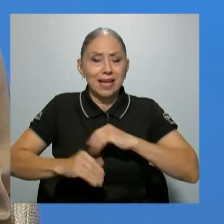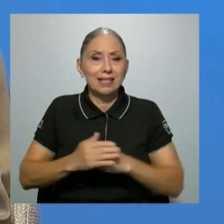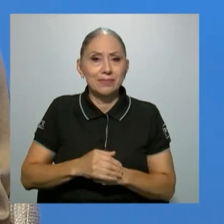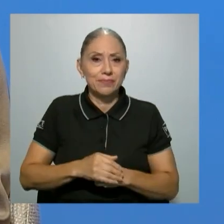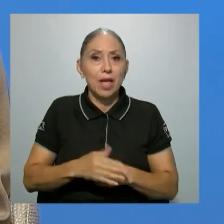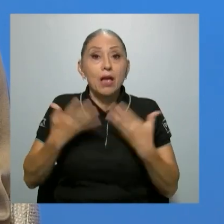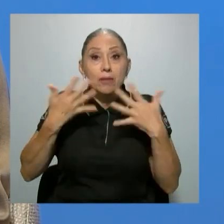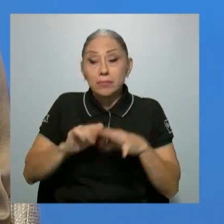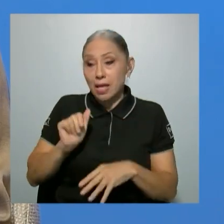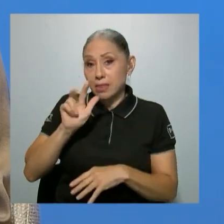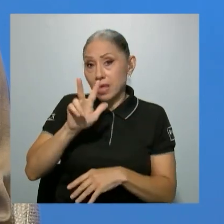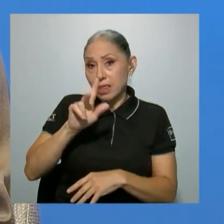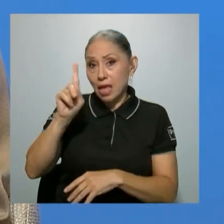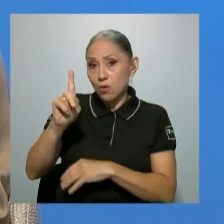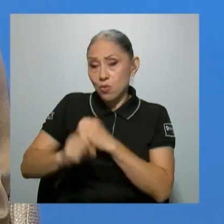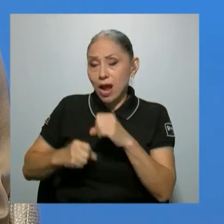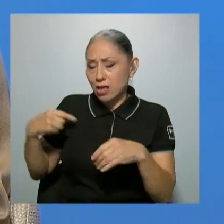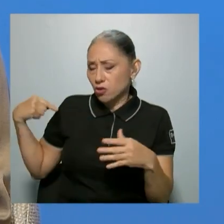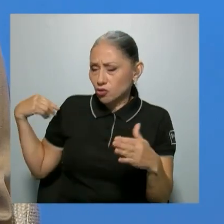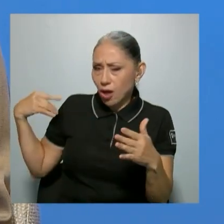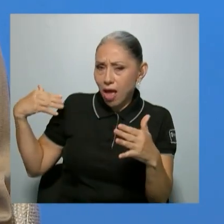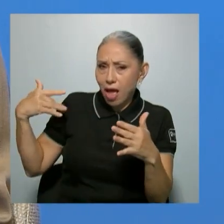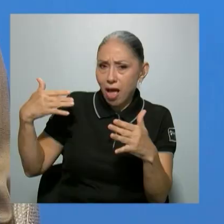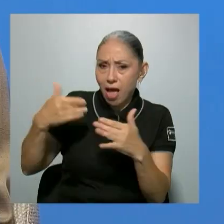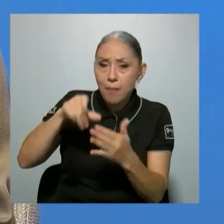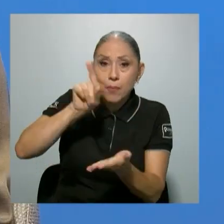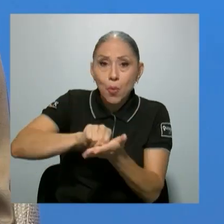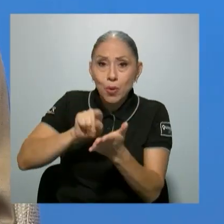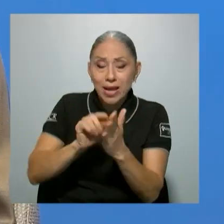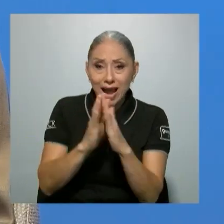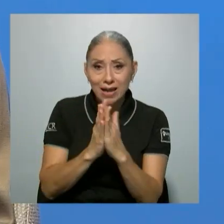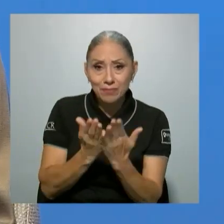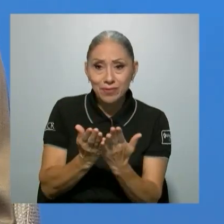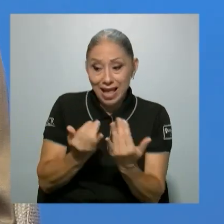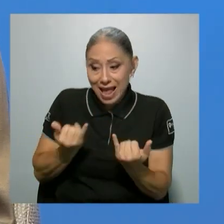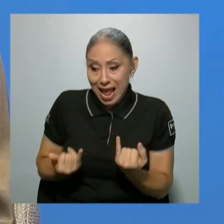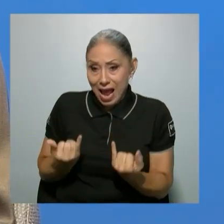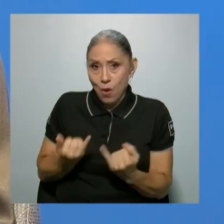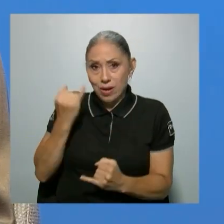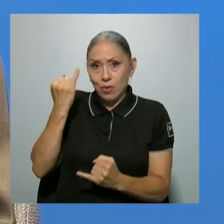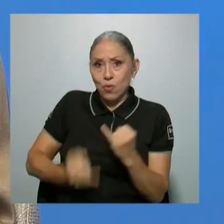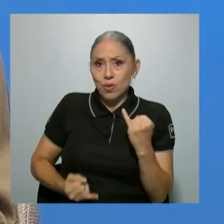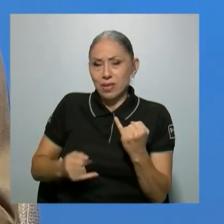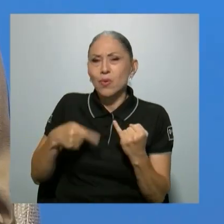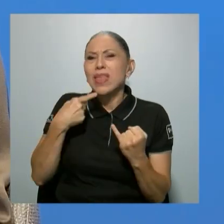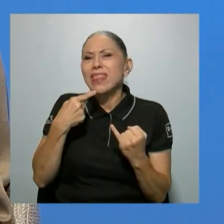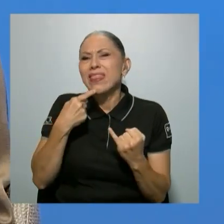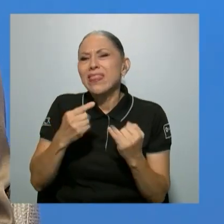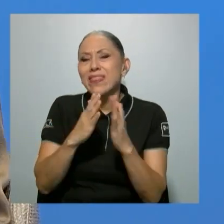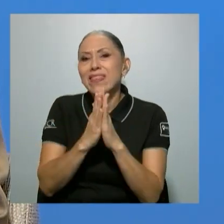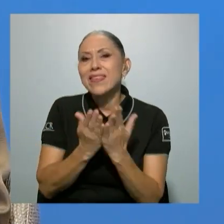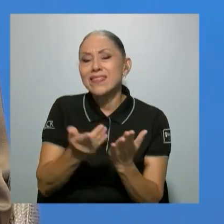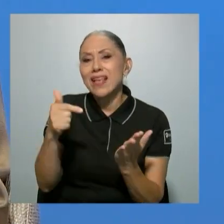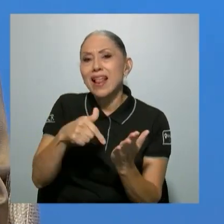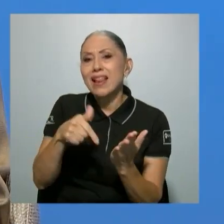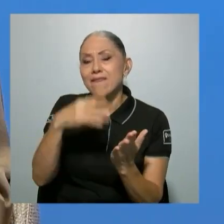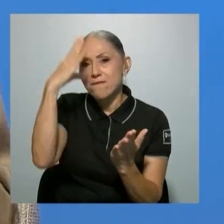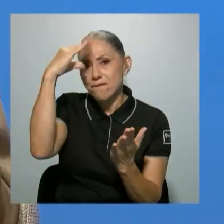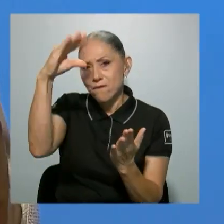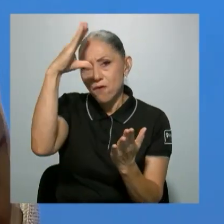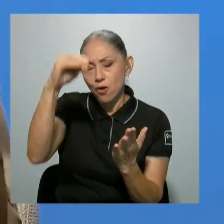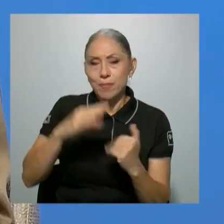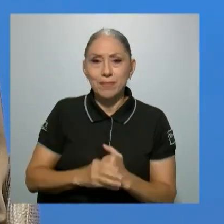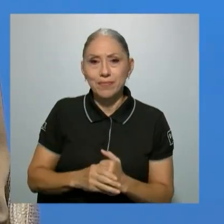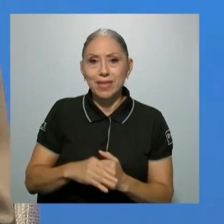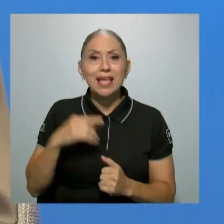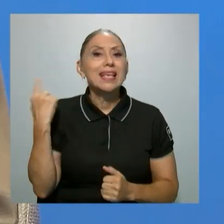de 31 años de publicar en esta edición, el informe lo que señala es que generalmente nosotros tratamos